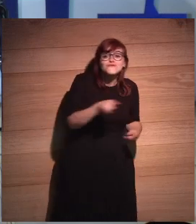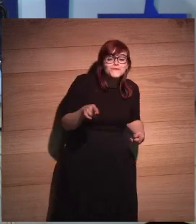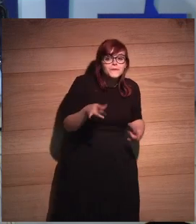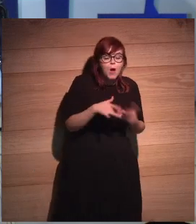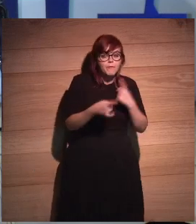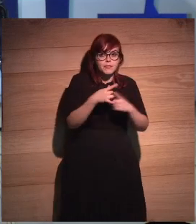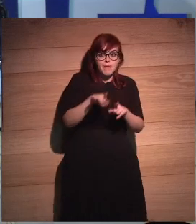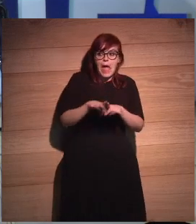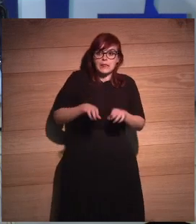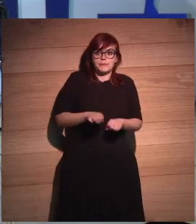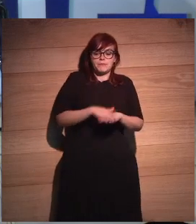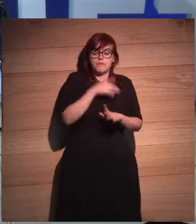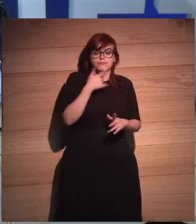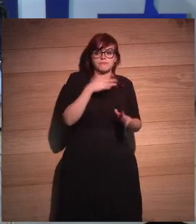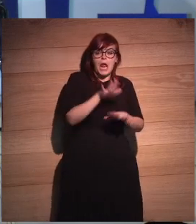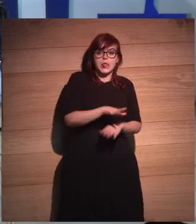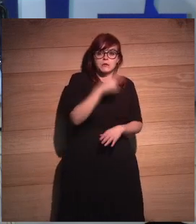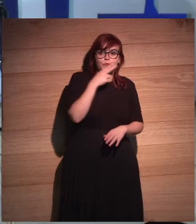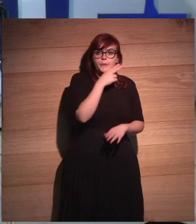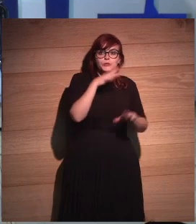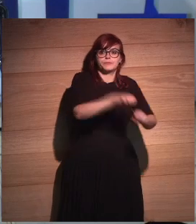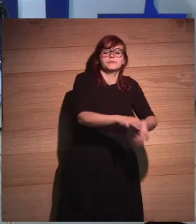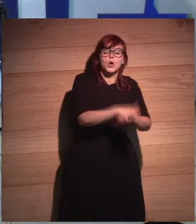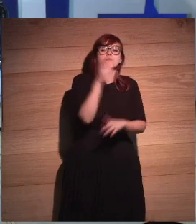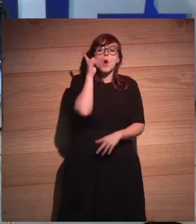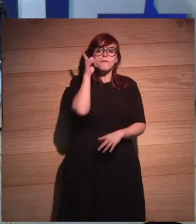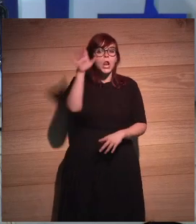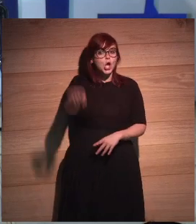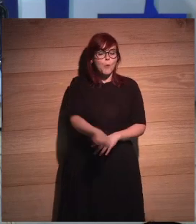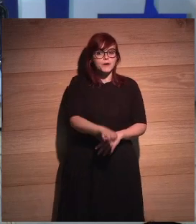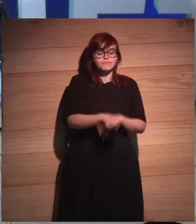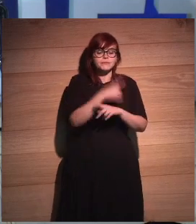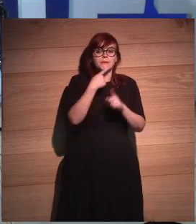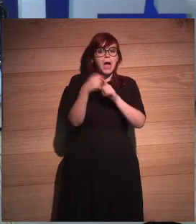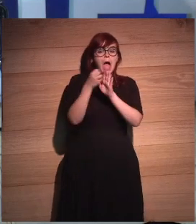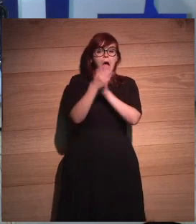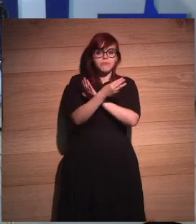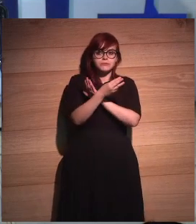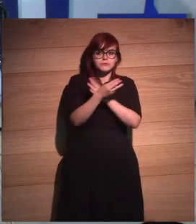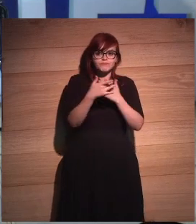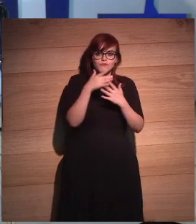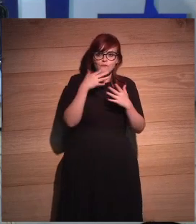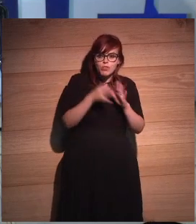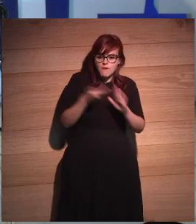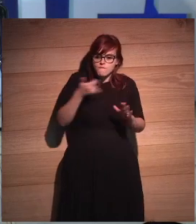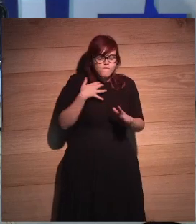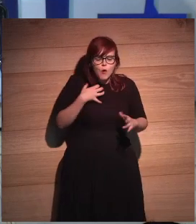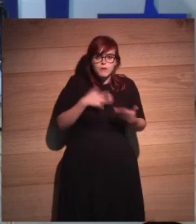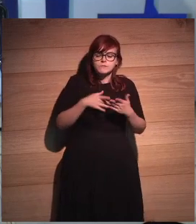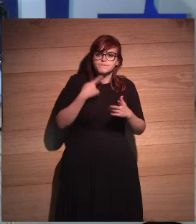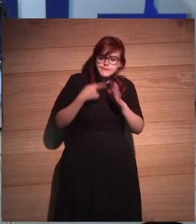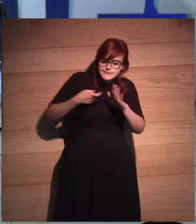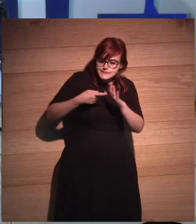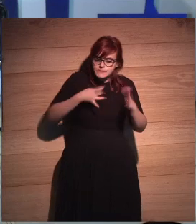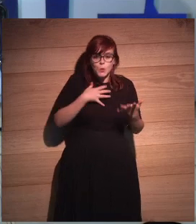como atrapados, ¿no? Creo que también hablamos antes sobre cuando tú te compras un móvil y trae determinadas aplicaciones que es que no hay quien las desinstale, porque